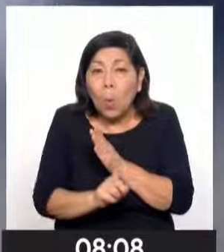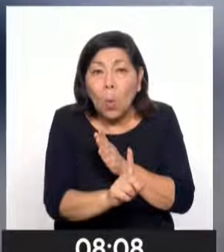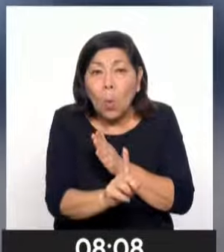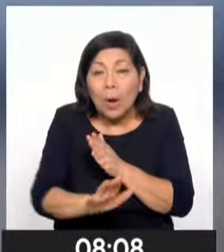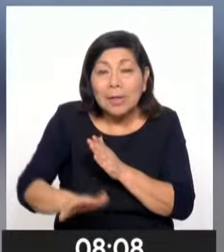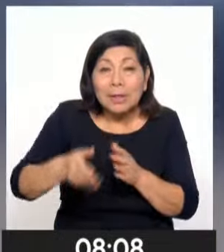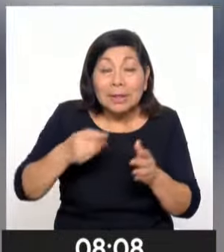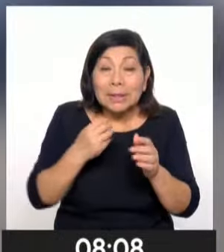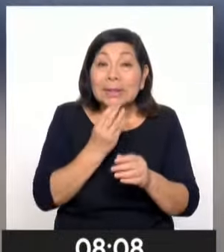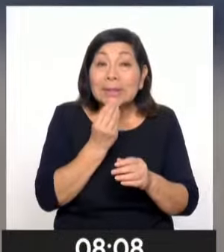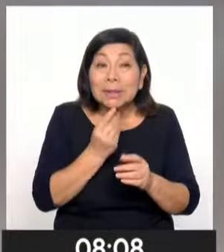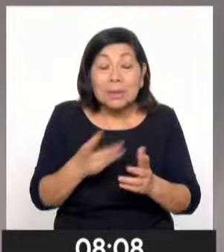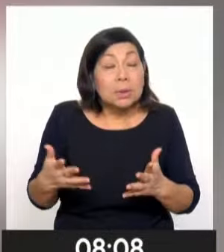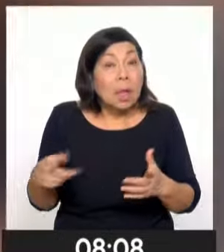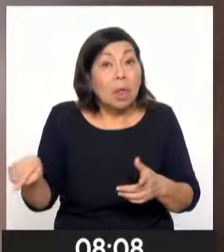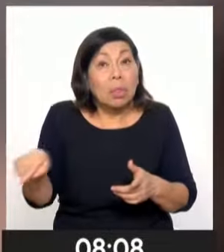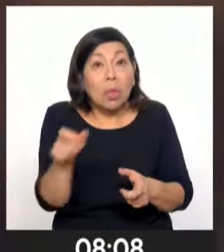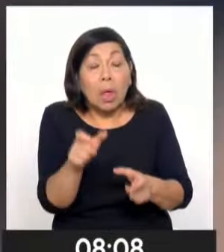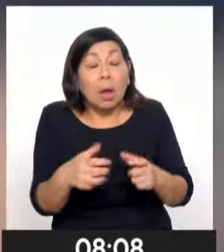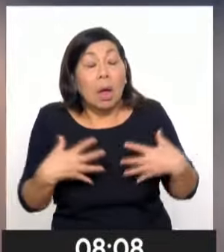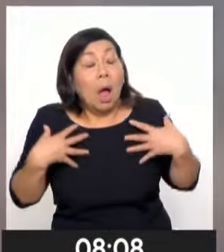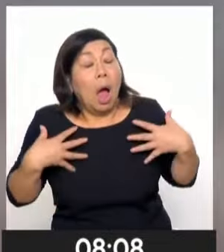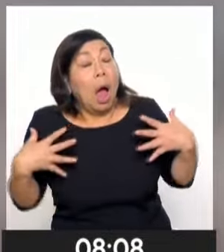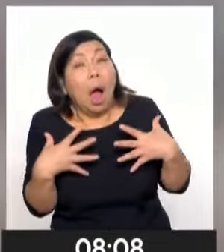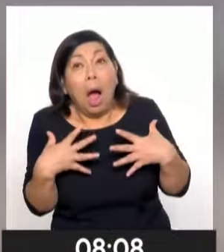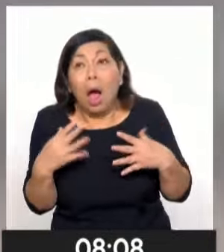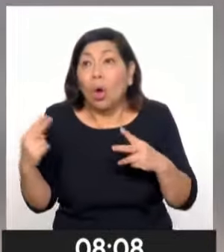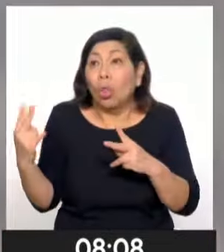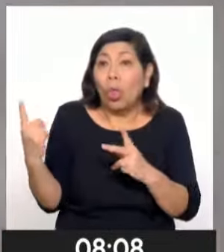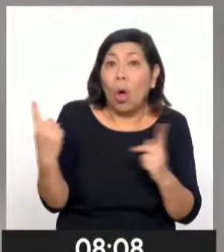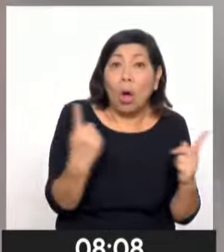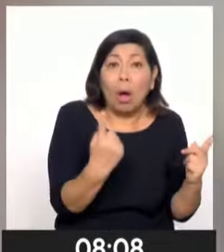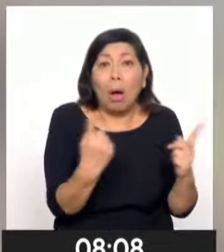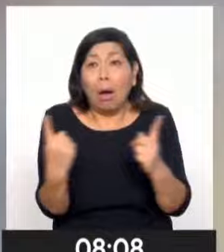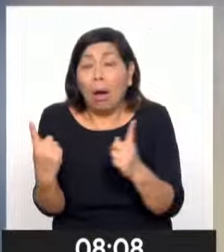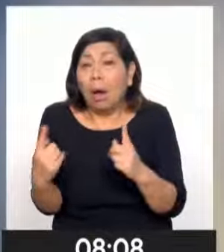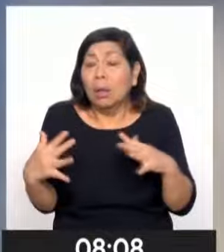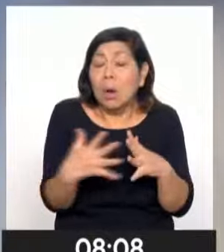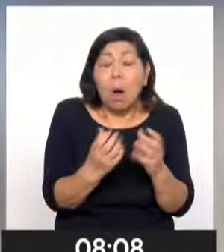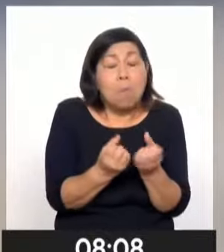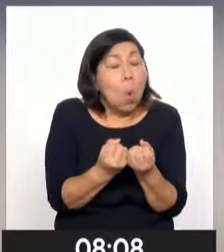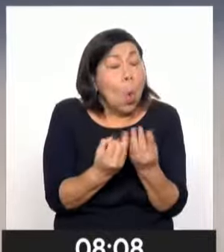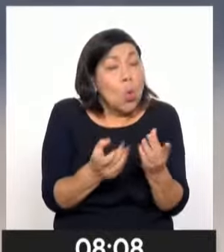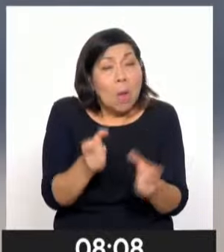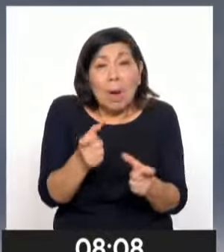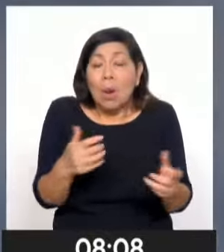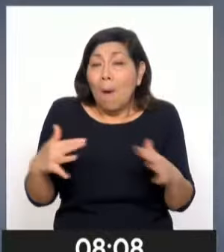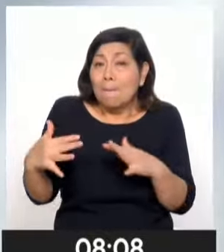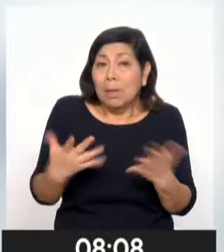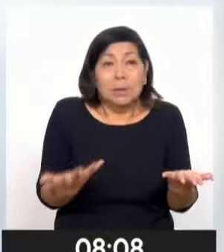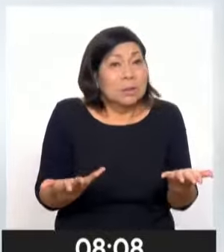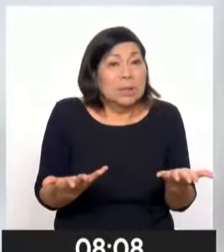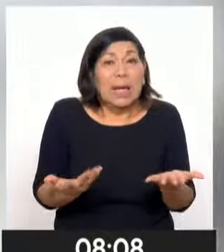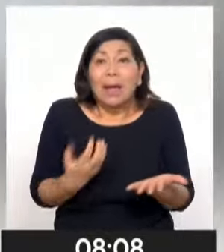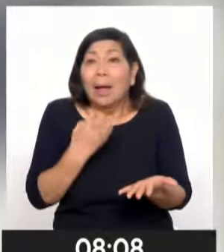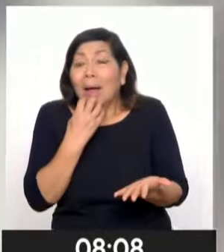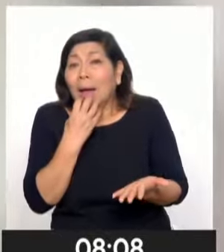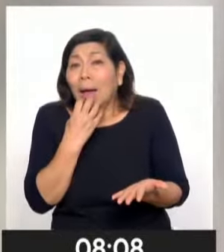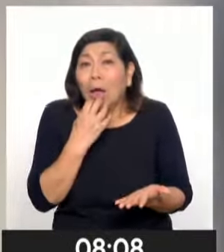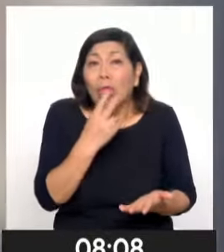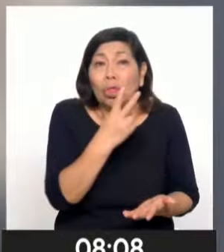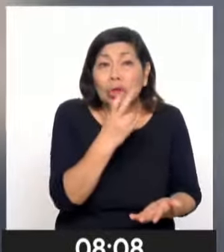Israel. El terror y el miedo se ha desatado en ambos países y las cifras son estremecedoras. Se informa de al menos